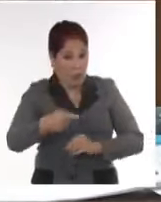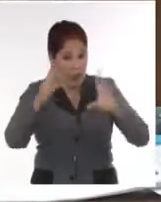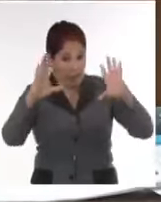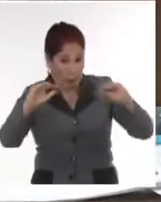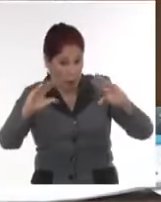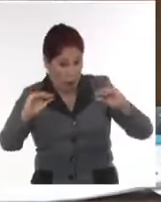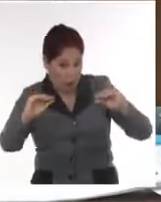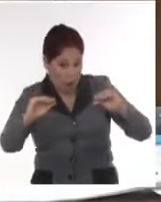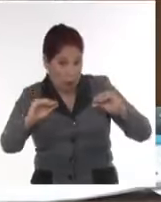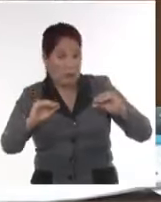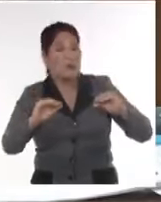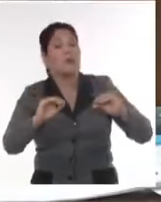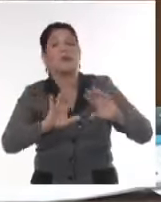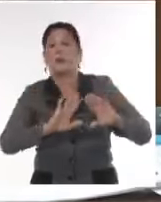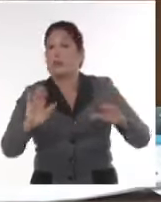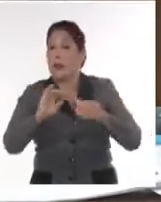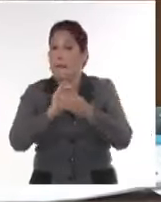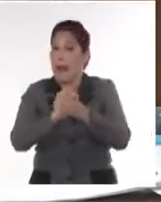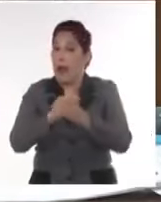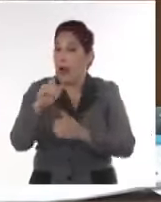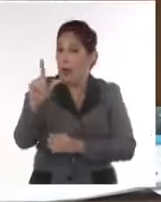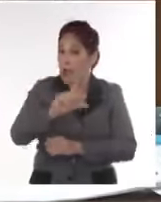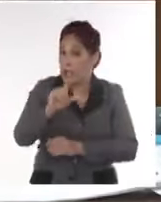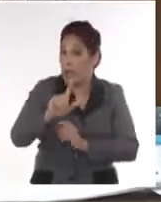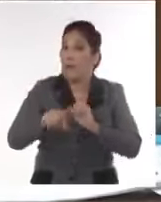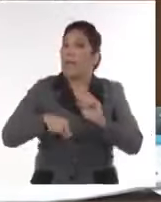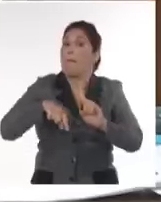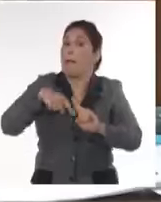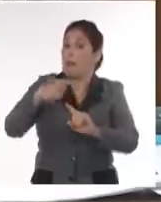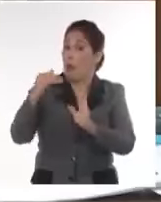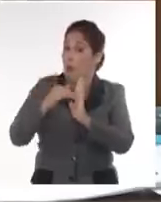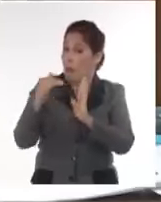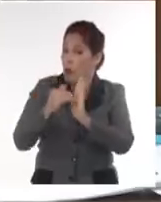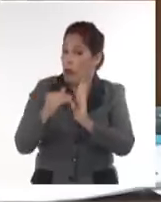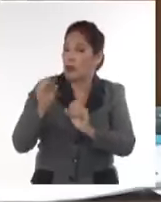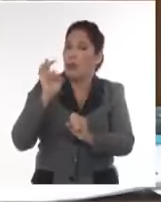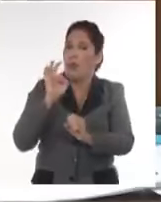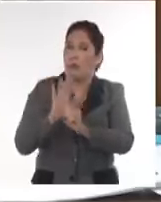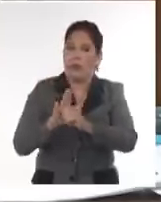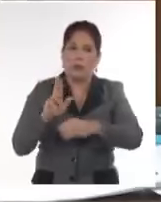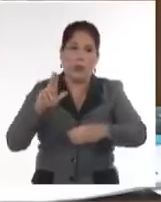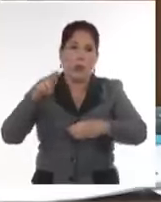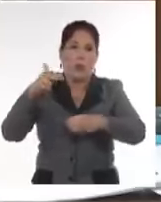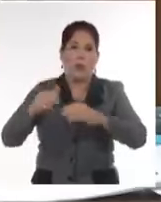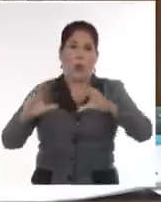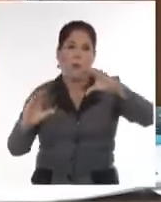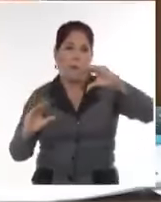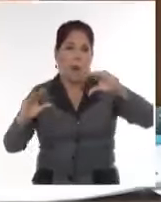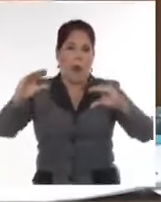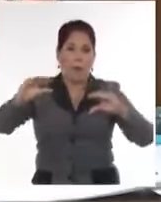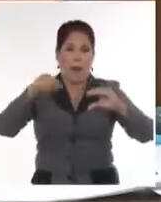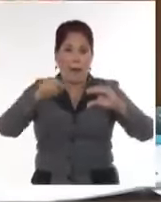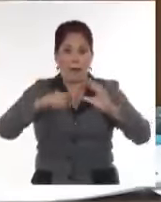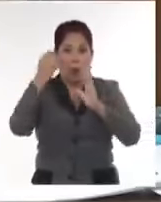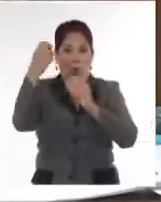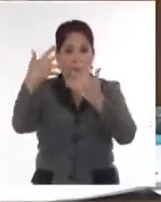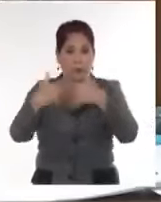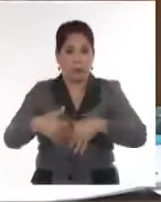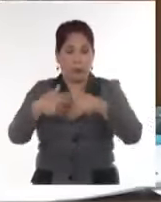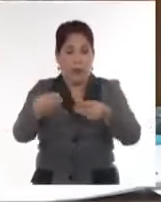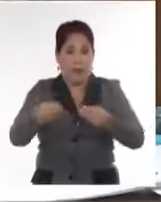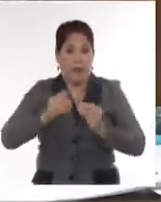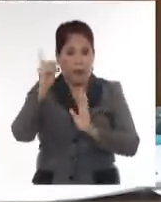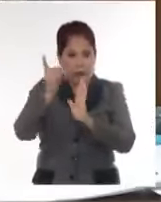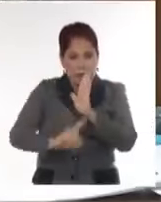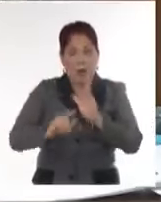en la tarde ya llega el combustible a Mariel, en la tarde se empieza a cargar y ya las patanas de aquí de La Habana, y en la noche empiezan esos